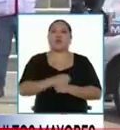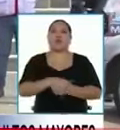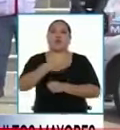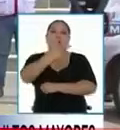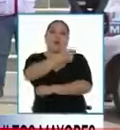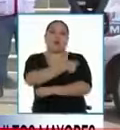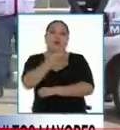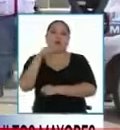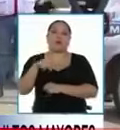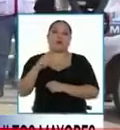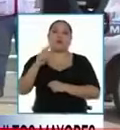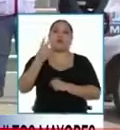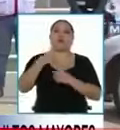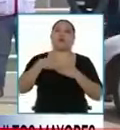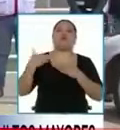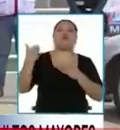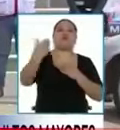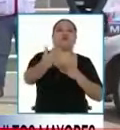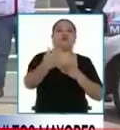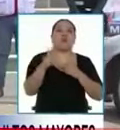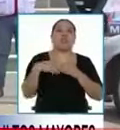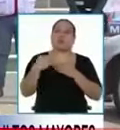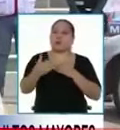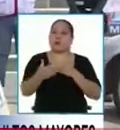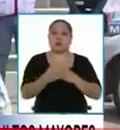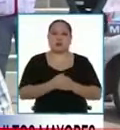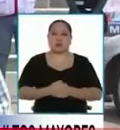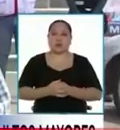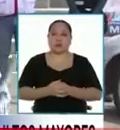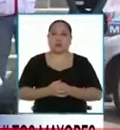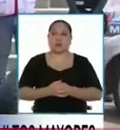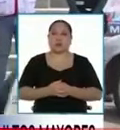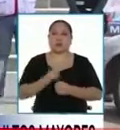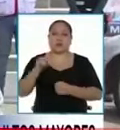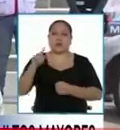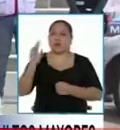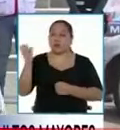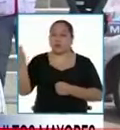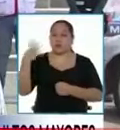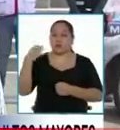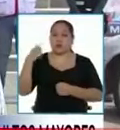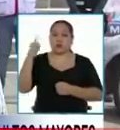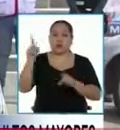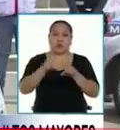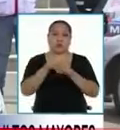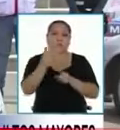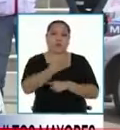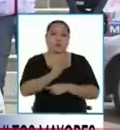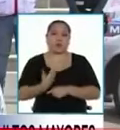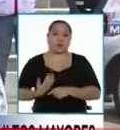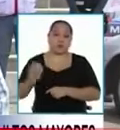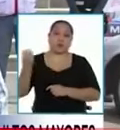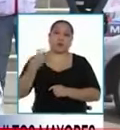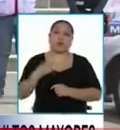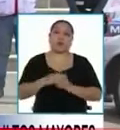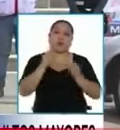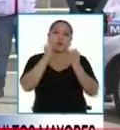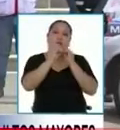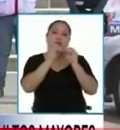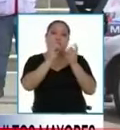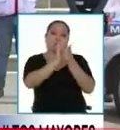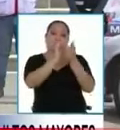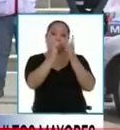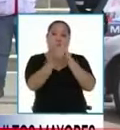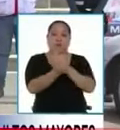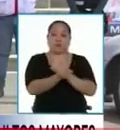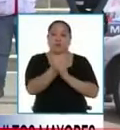ser vacunados en un segundo plano, en un segundo momento. Y por indicación suya y del presidente se ha hecho una